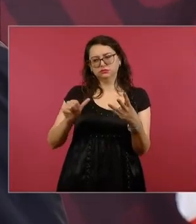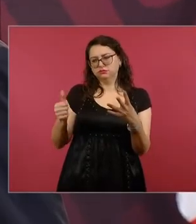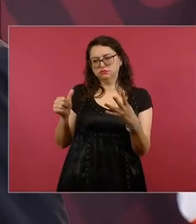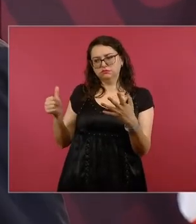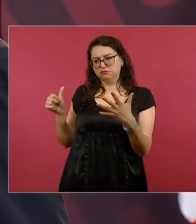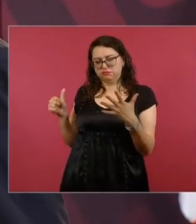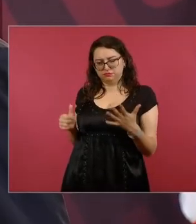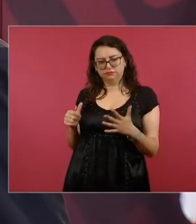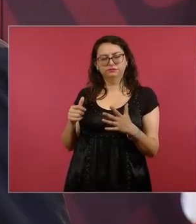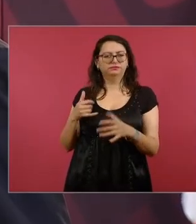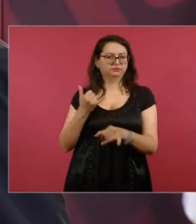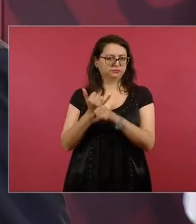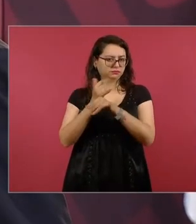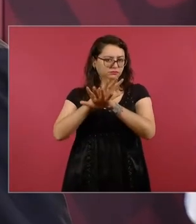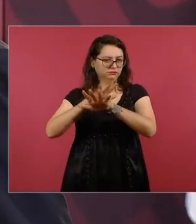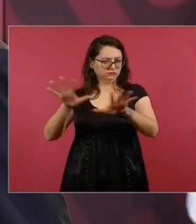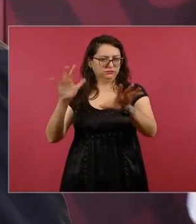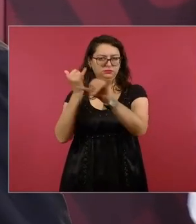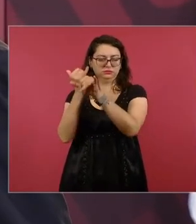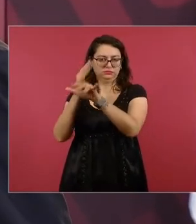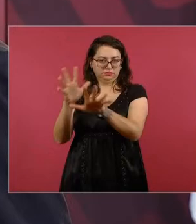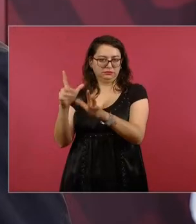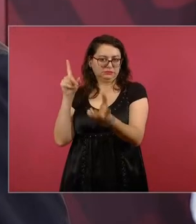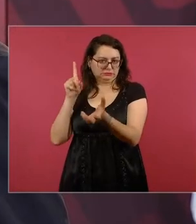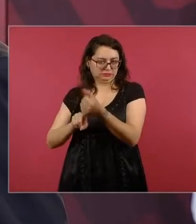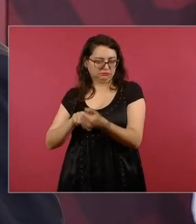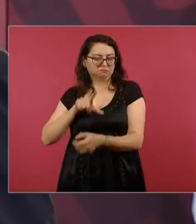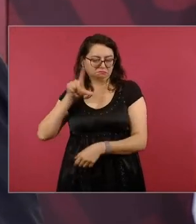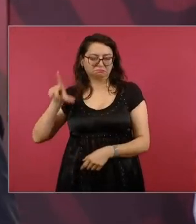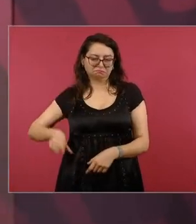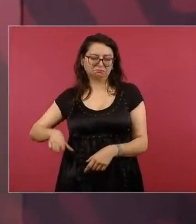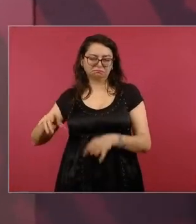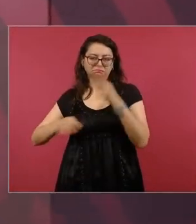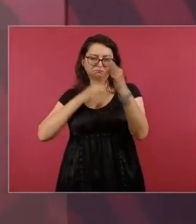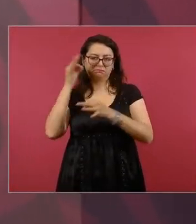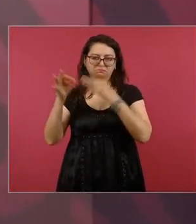medios de información